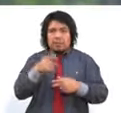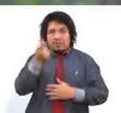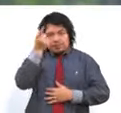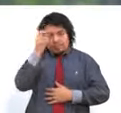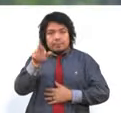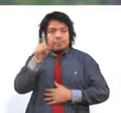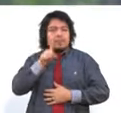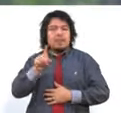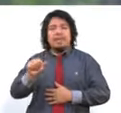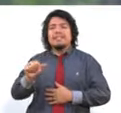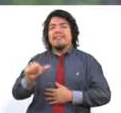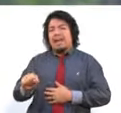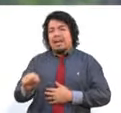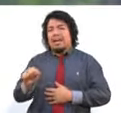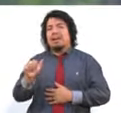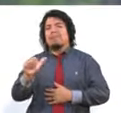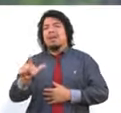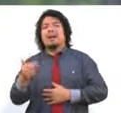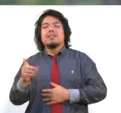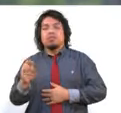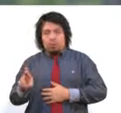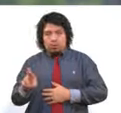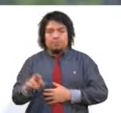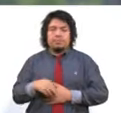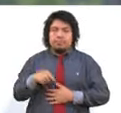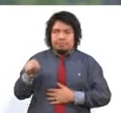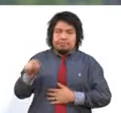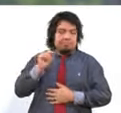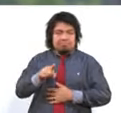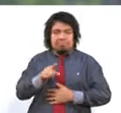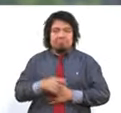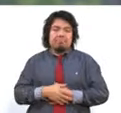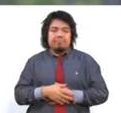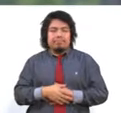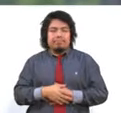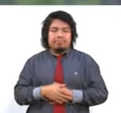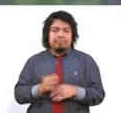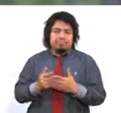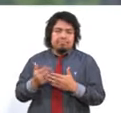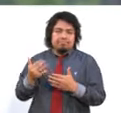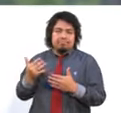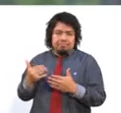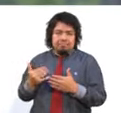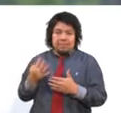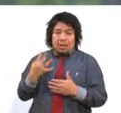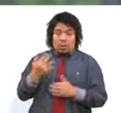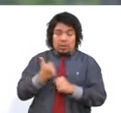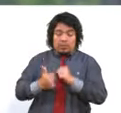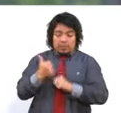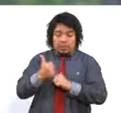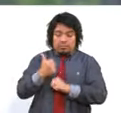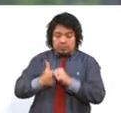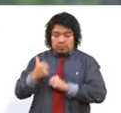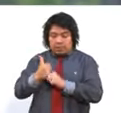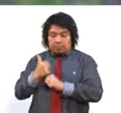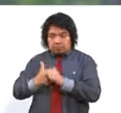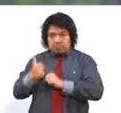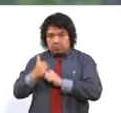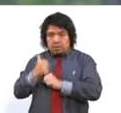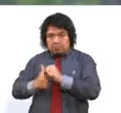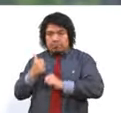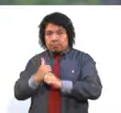doctor Salvador Guerrero. Durante los últimos 4 años,